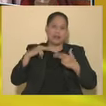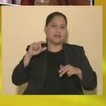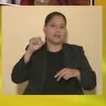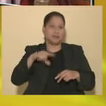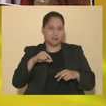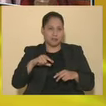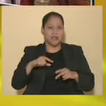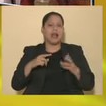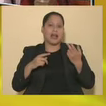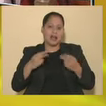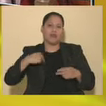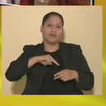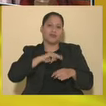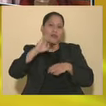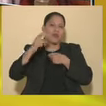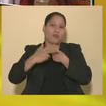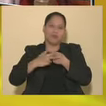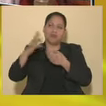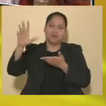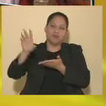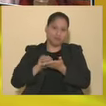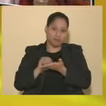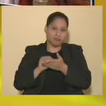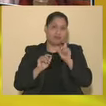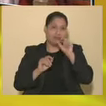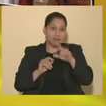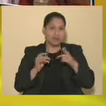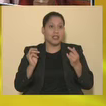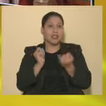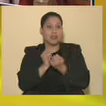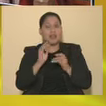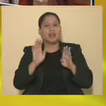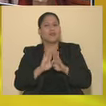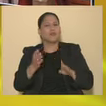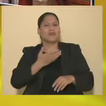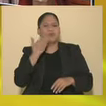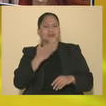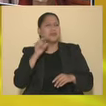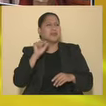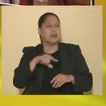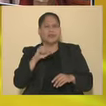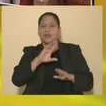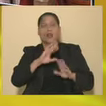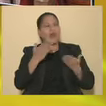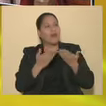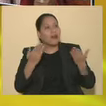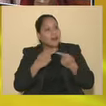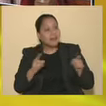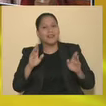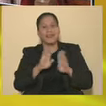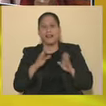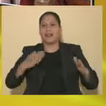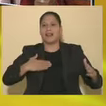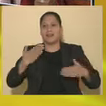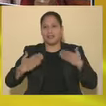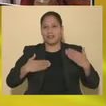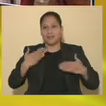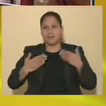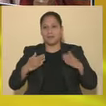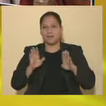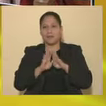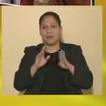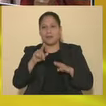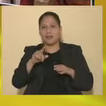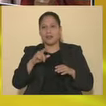claro, pues venimos de Europa, ¿no? Entonces, ver un poquito más, salir de la rutina, divertirnos, por supuesto, convivir en un